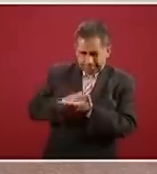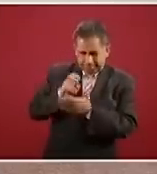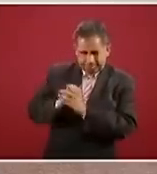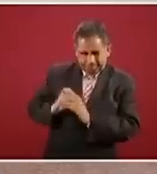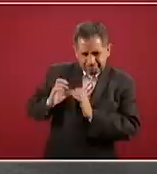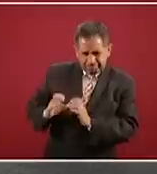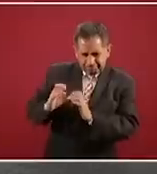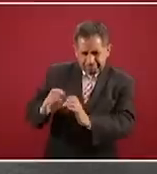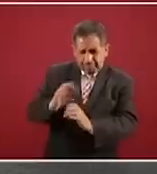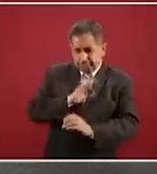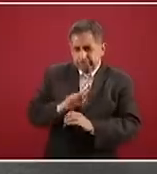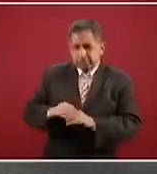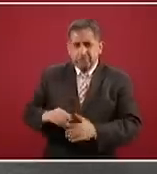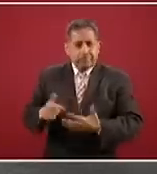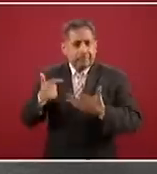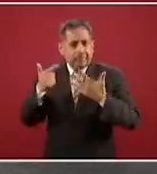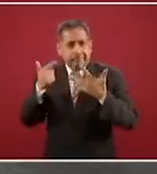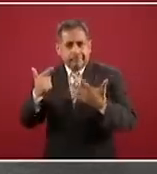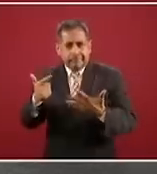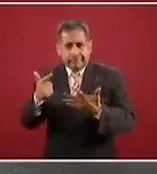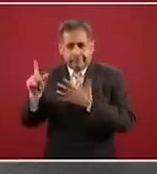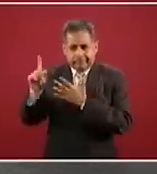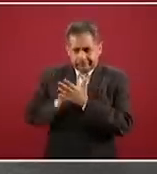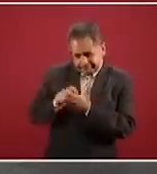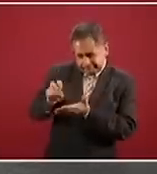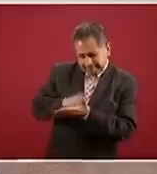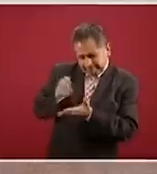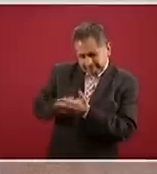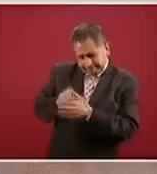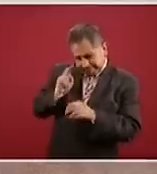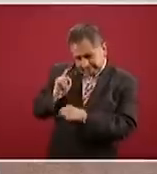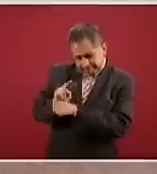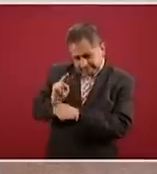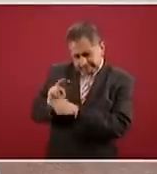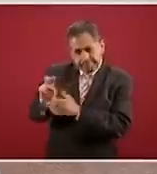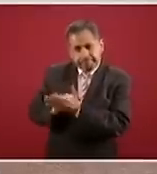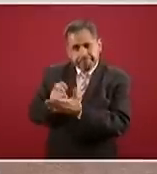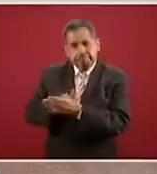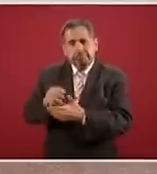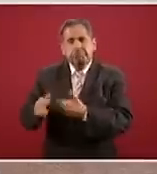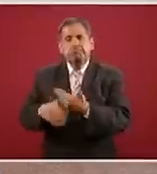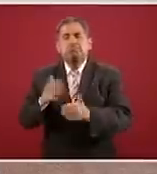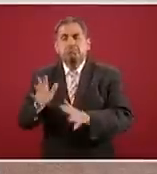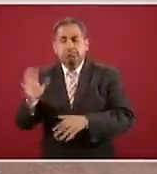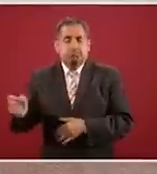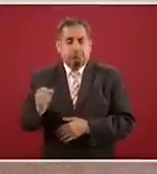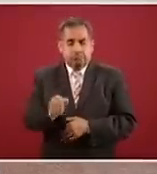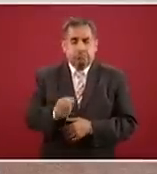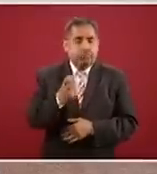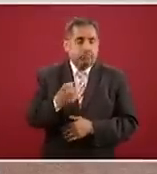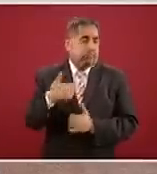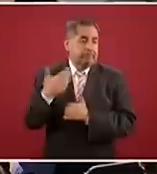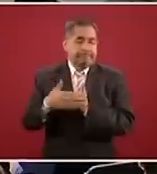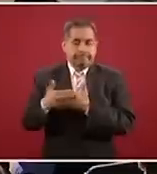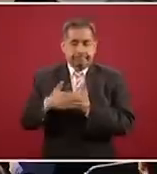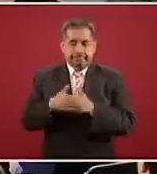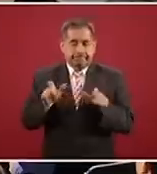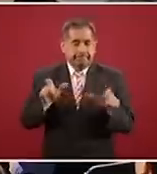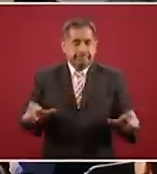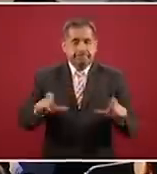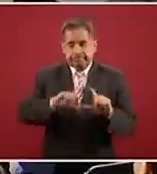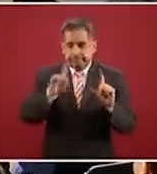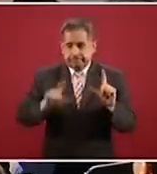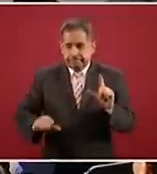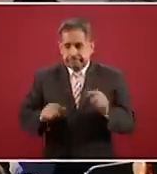cuando menos 7 meses. Entonces, la Guardia Nacional va a ir creciendo y ampliando